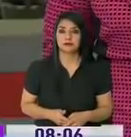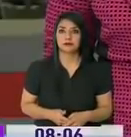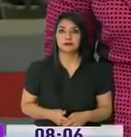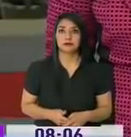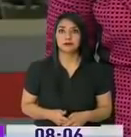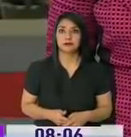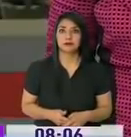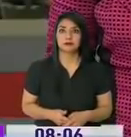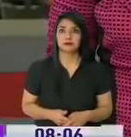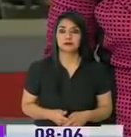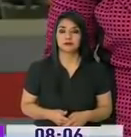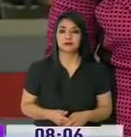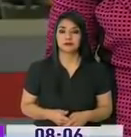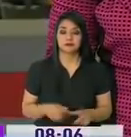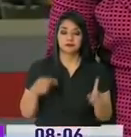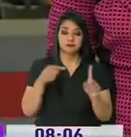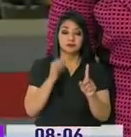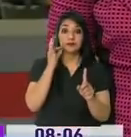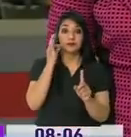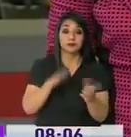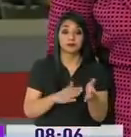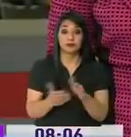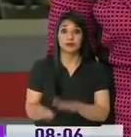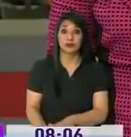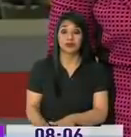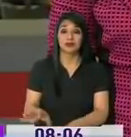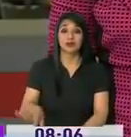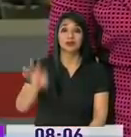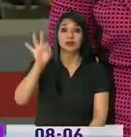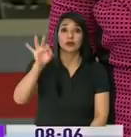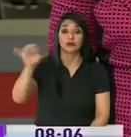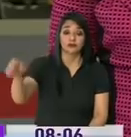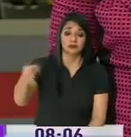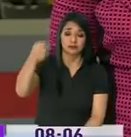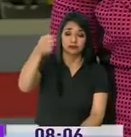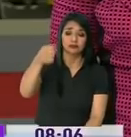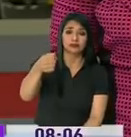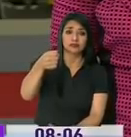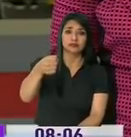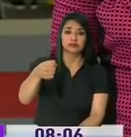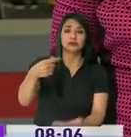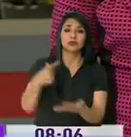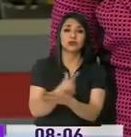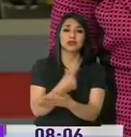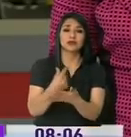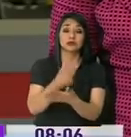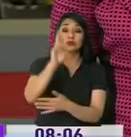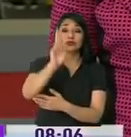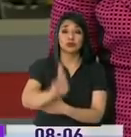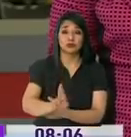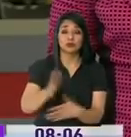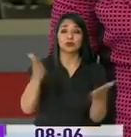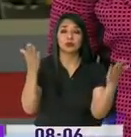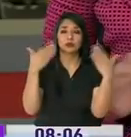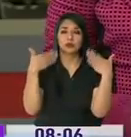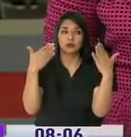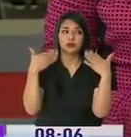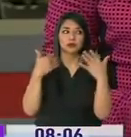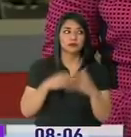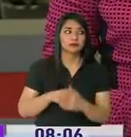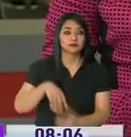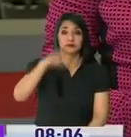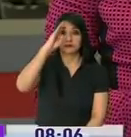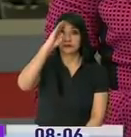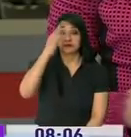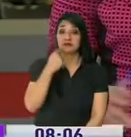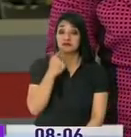y los restos mortales de una mujer fueron encontrados dentro de un saco de yute en el guasmo sur en guayaquil la policía nacional